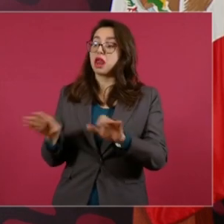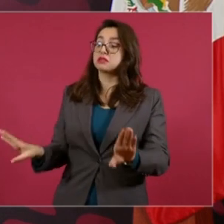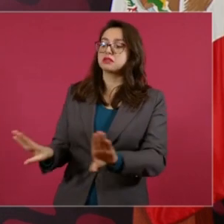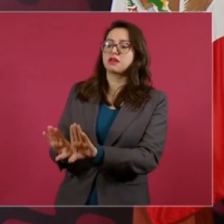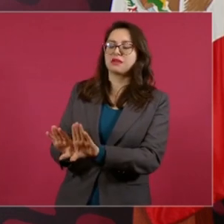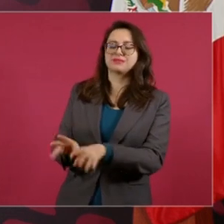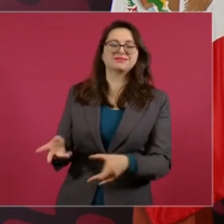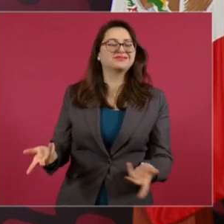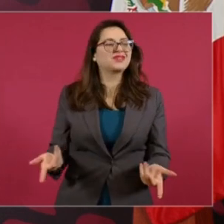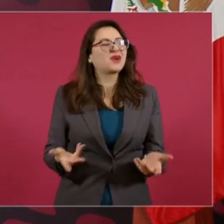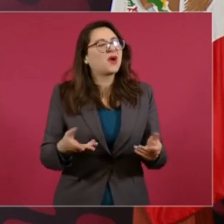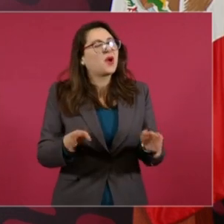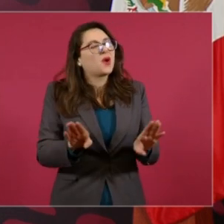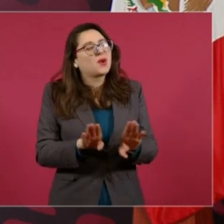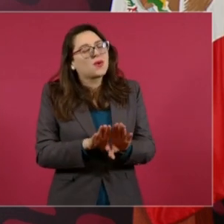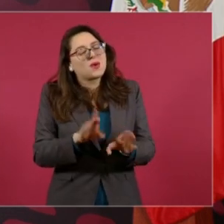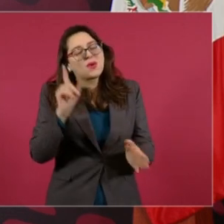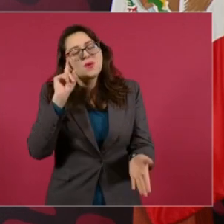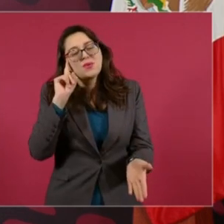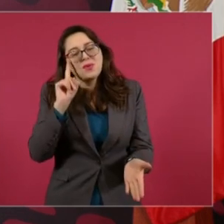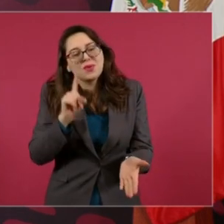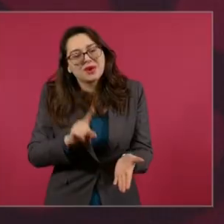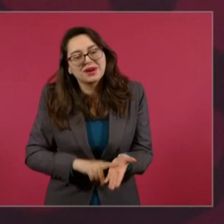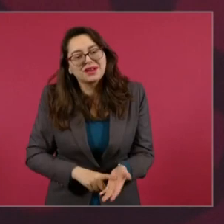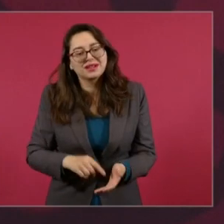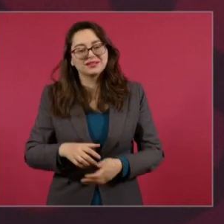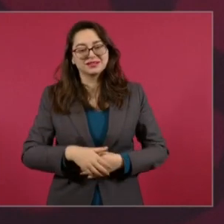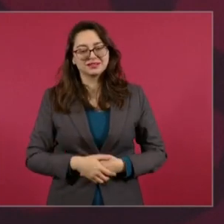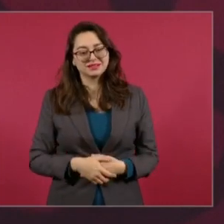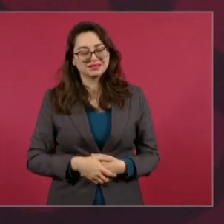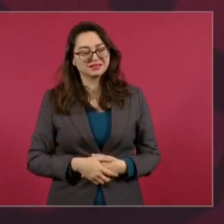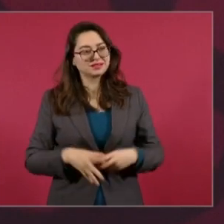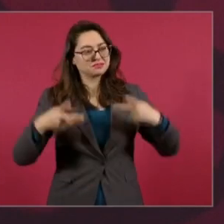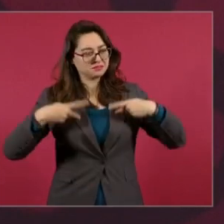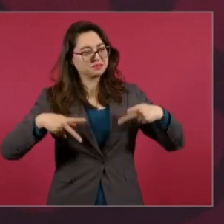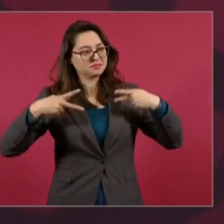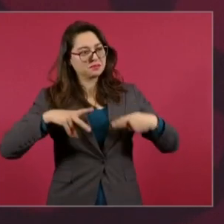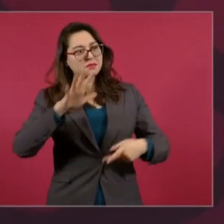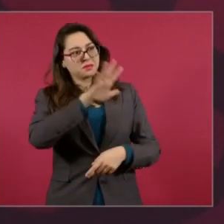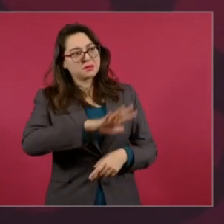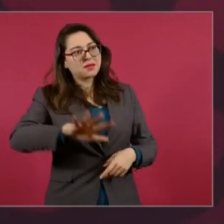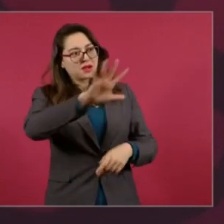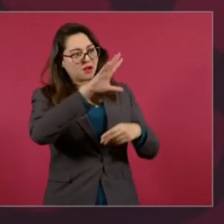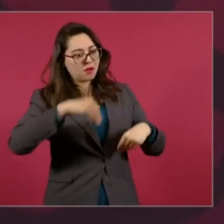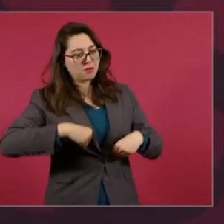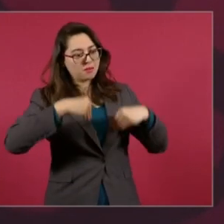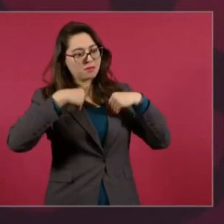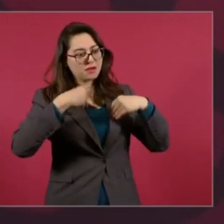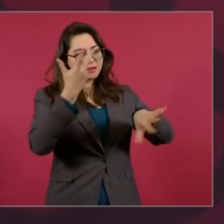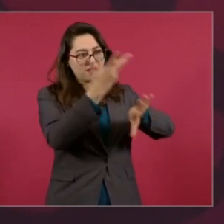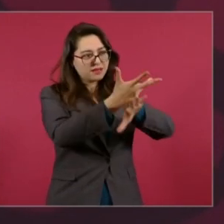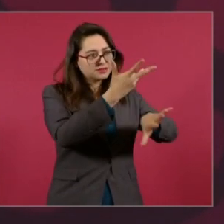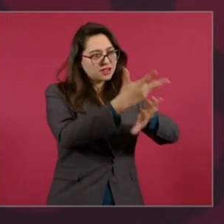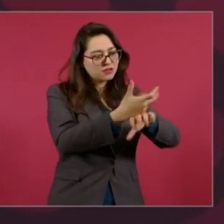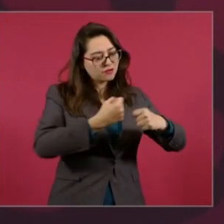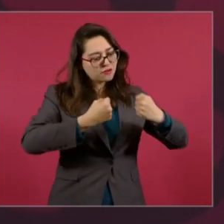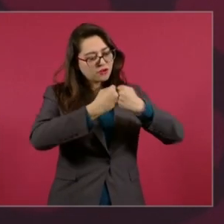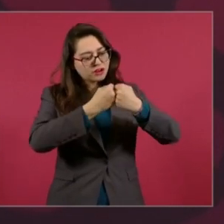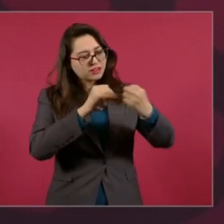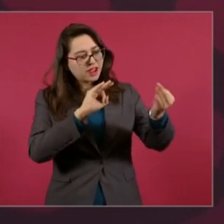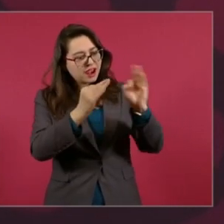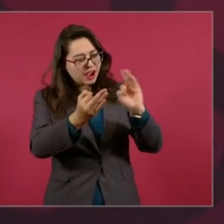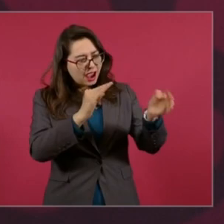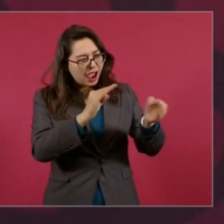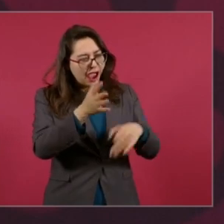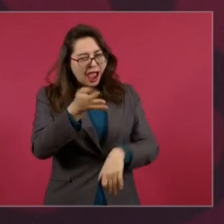que eso lo aprueben los estadounidenses y los mexicanos? Pero sobre todo, ¿lo